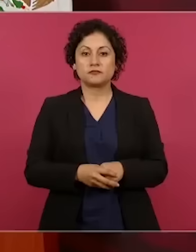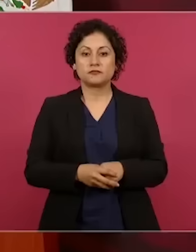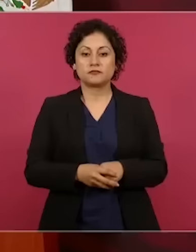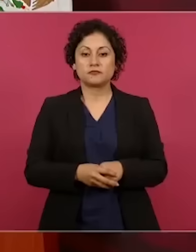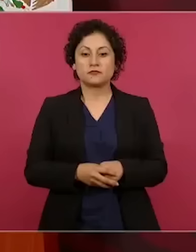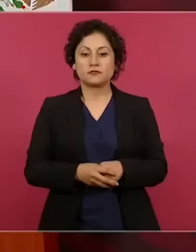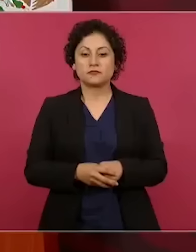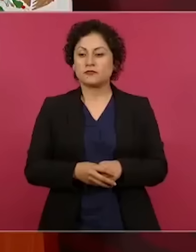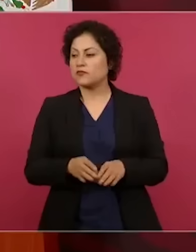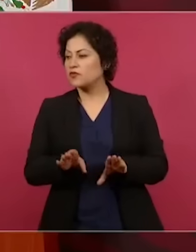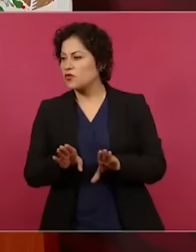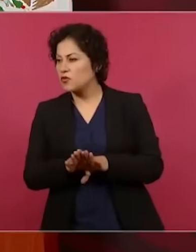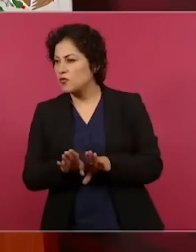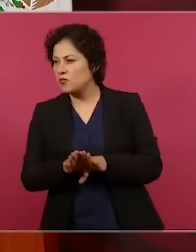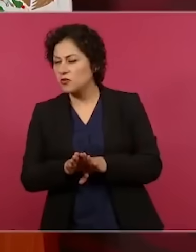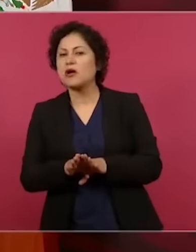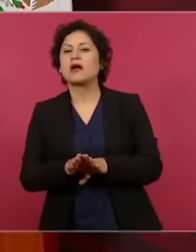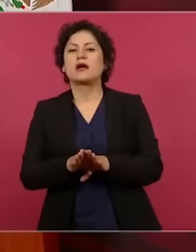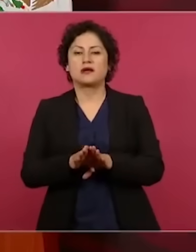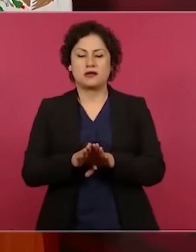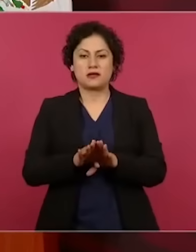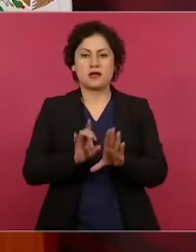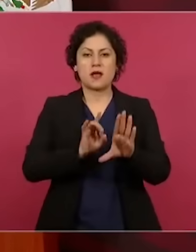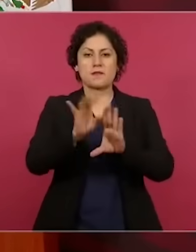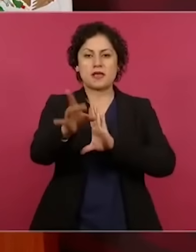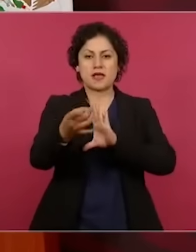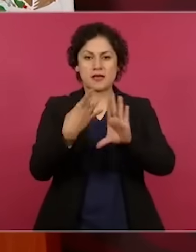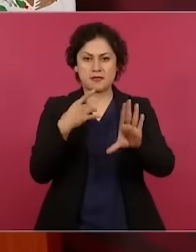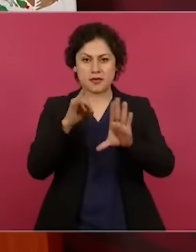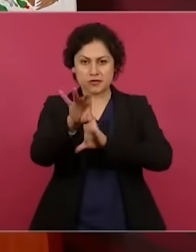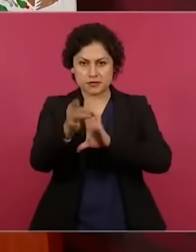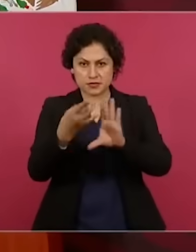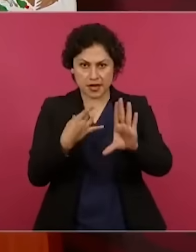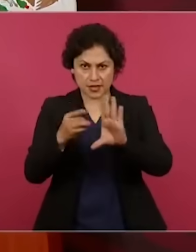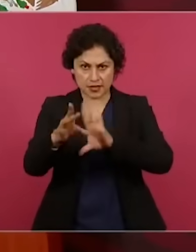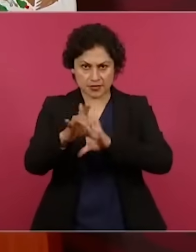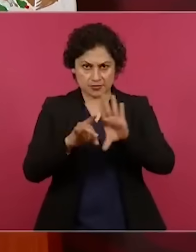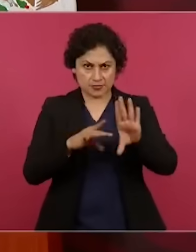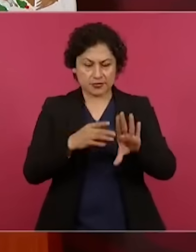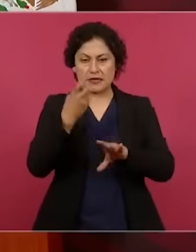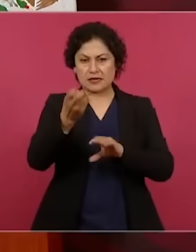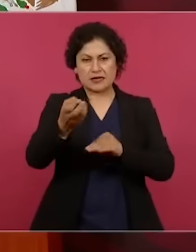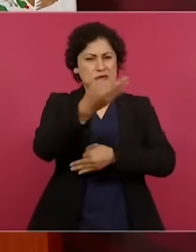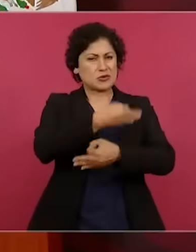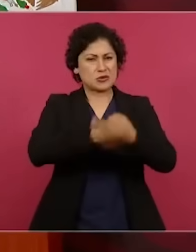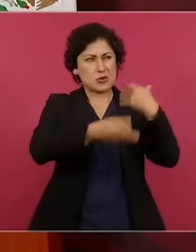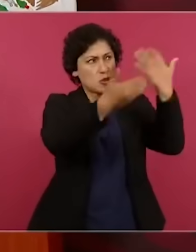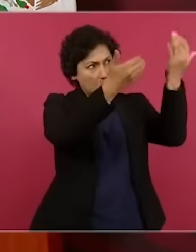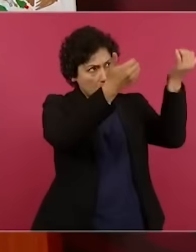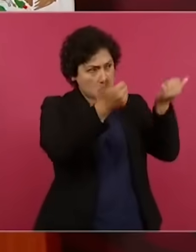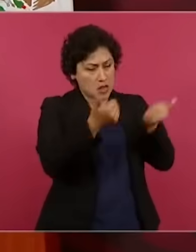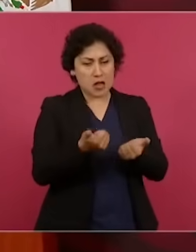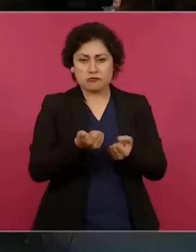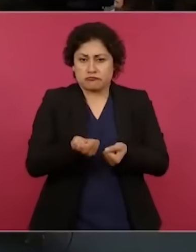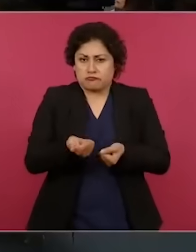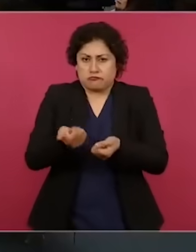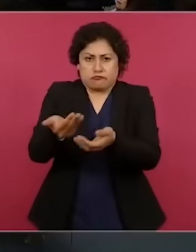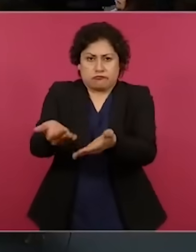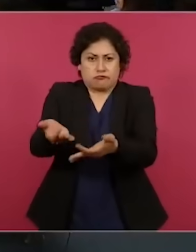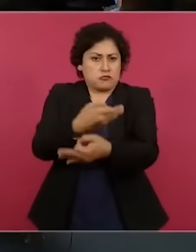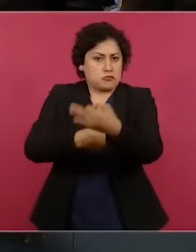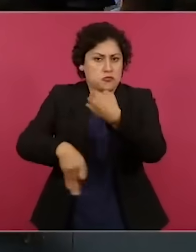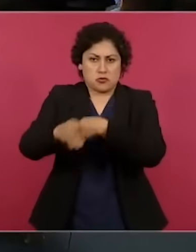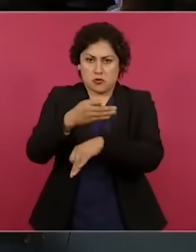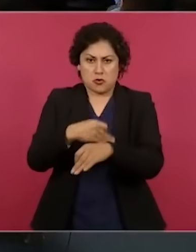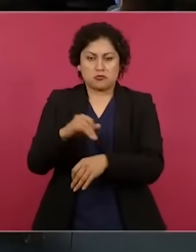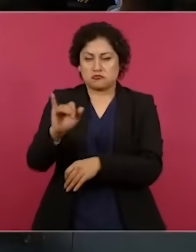¿Cómo son? Mensajes. Lo que mandaron, pues, todo. ¿De WhatsApp? Sí,